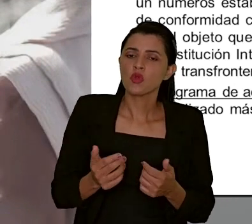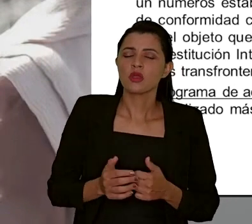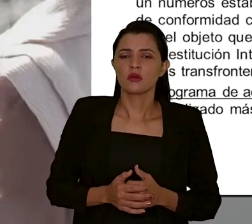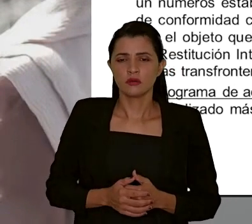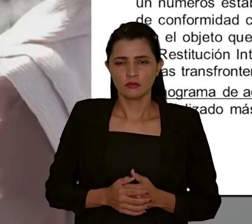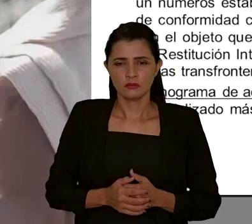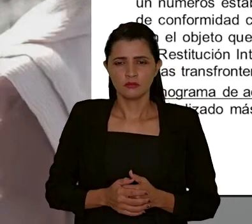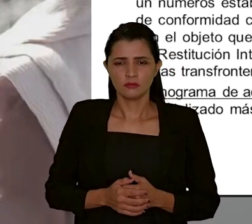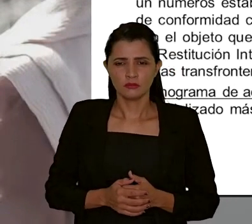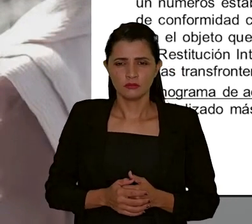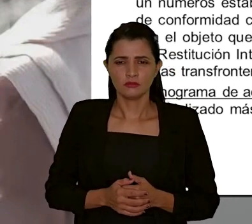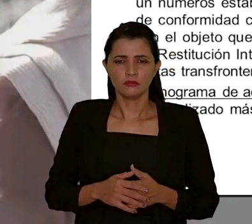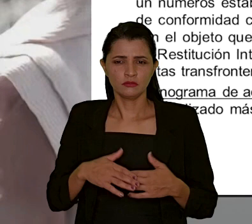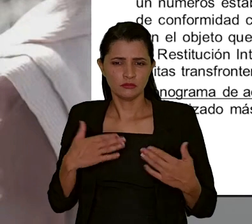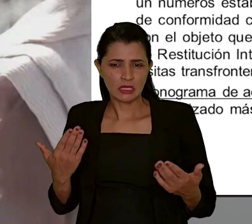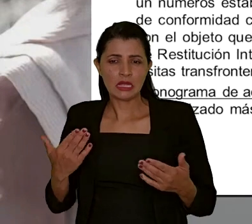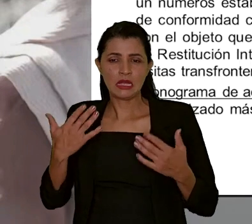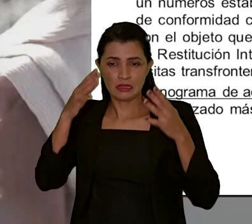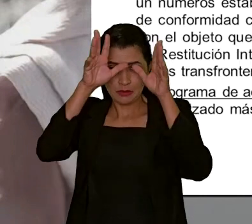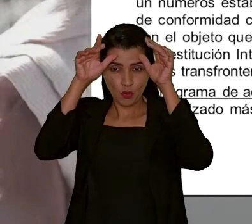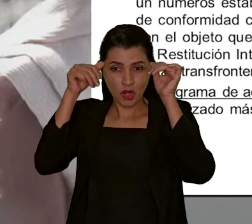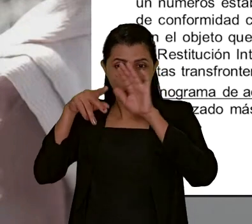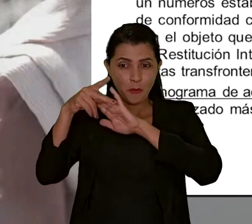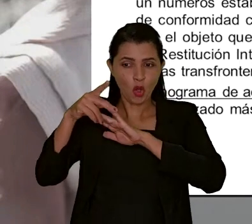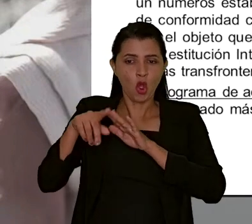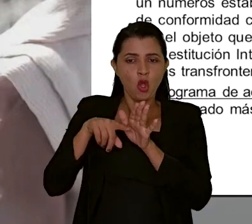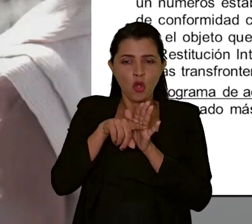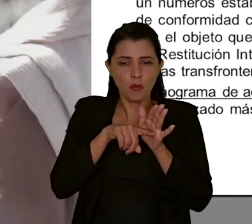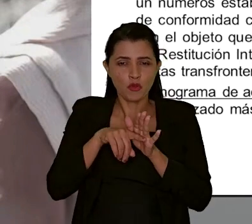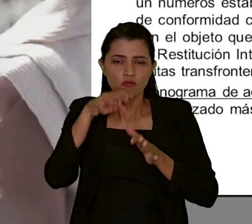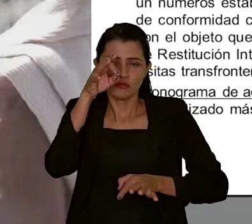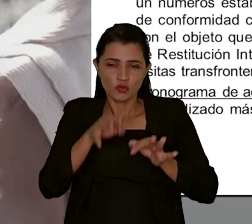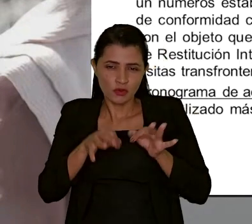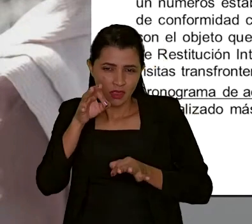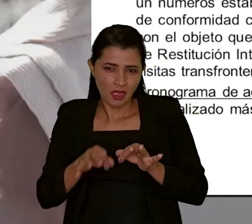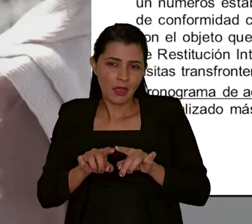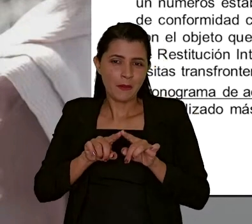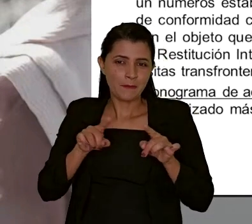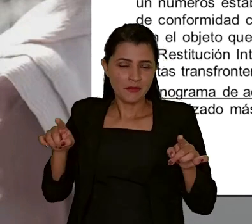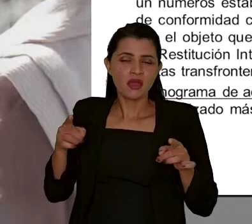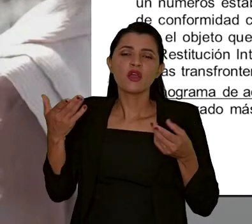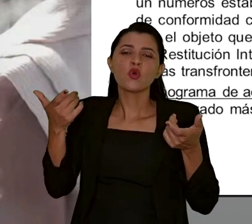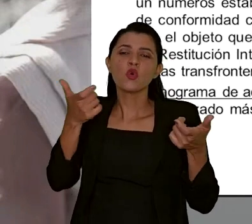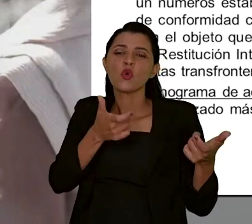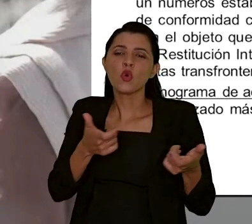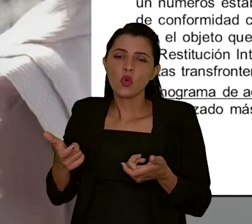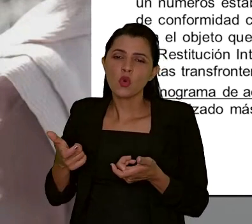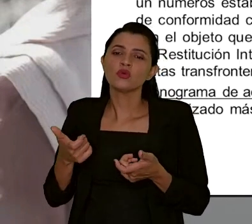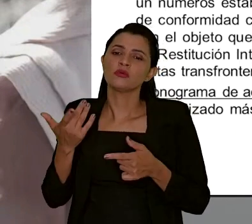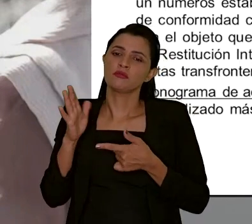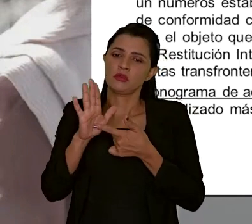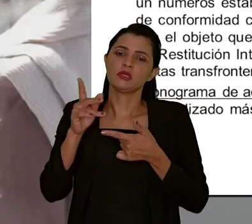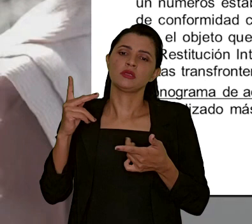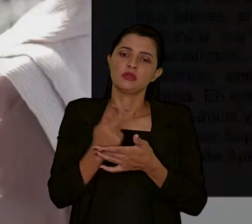actuación? Debe intervenir el tribunal especializado más cercano al lugar donde se presenta